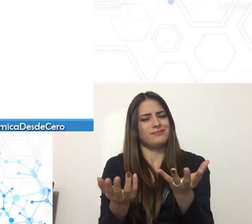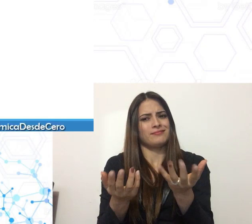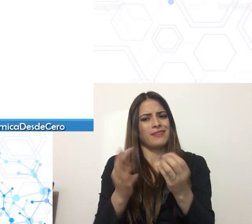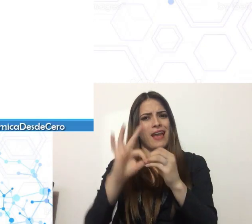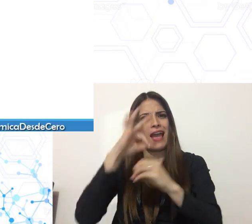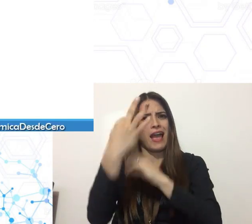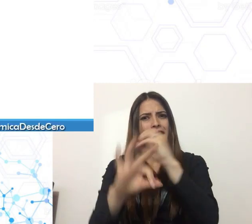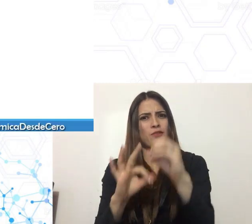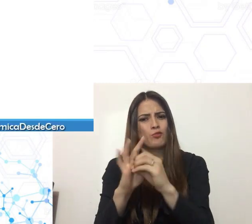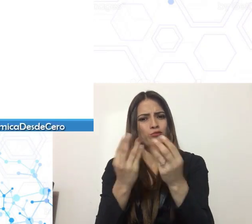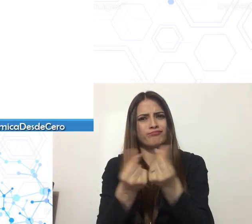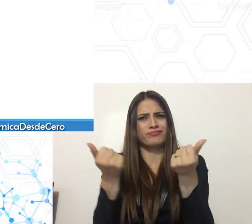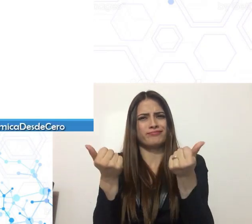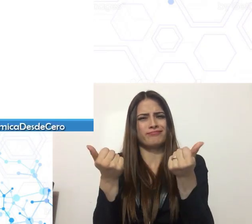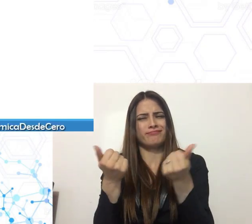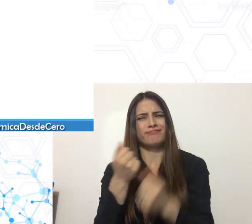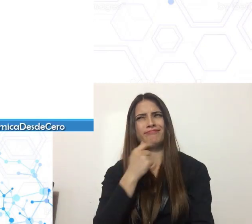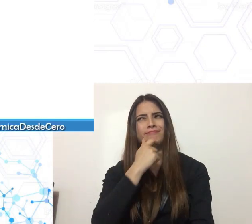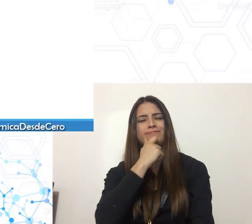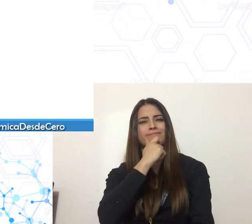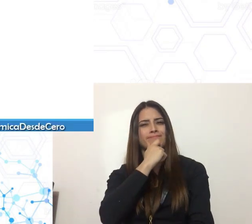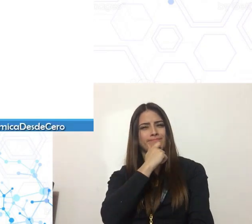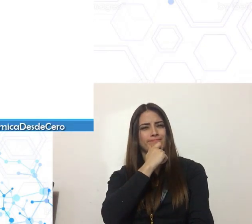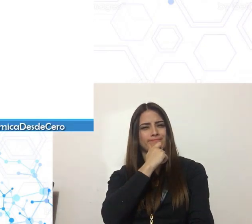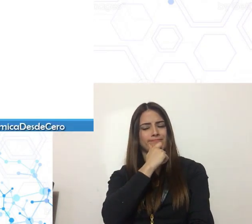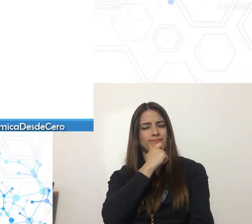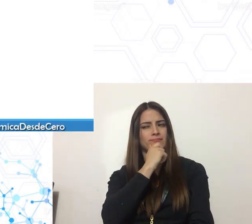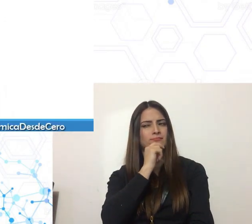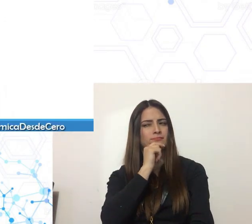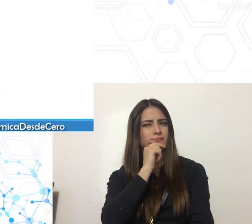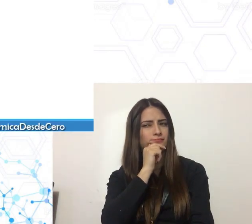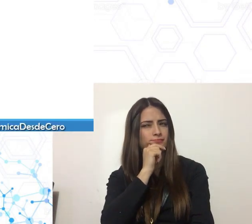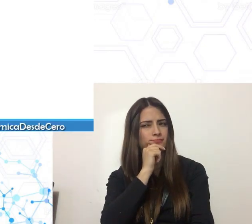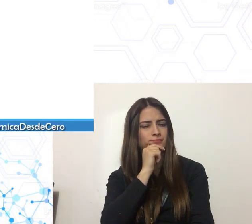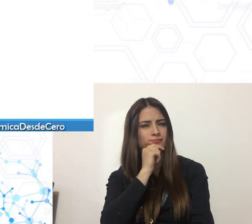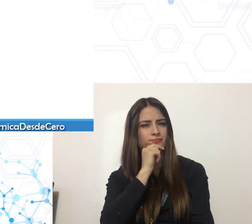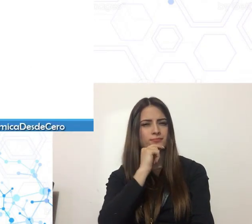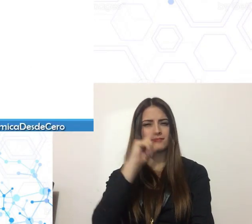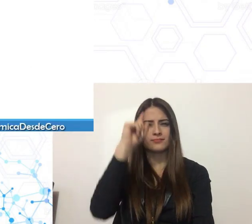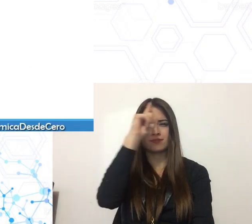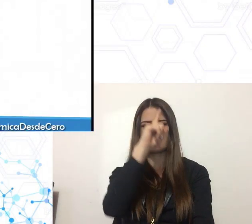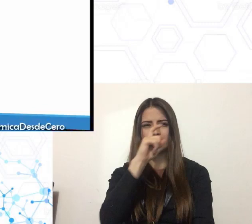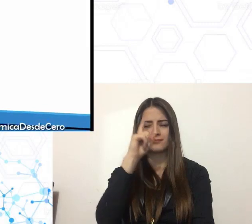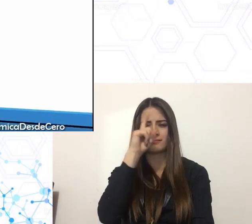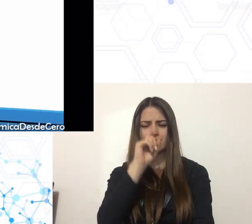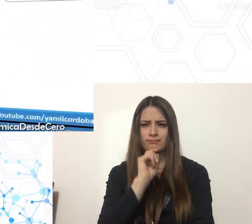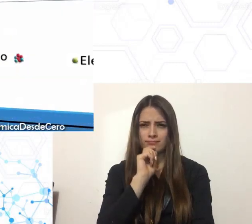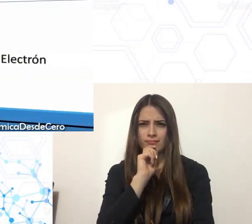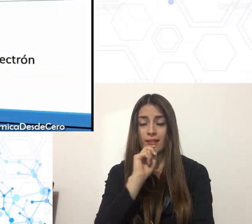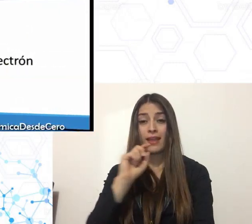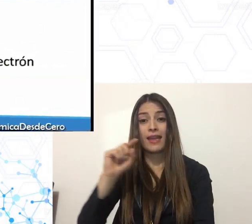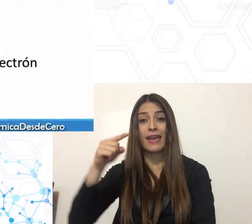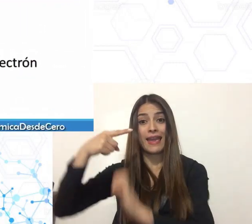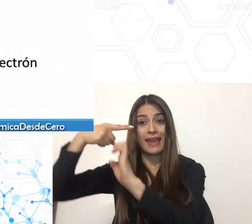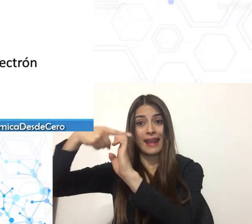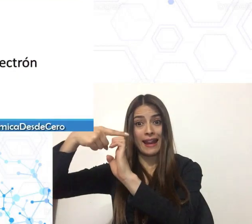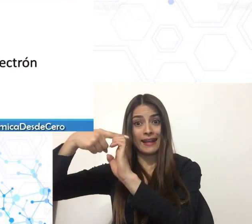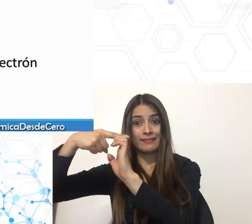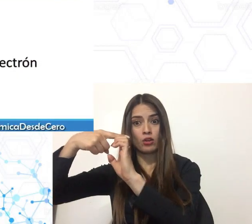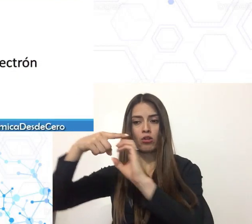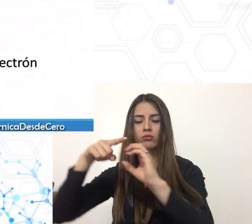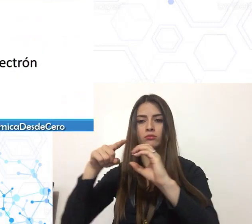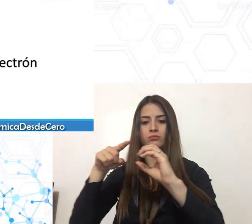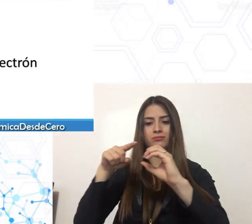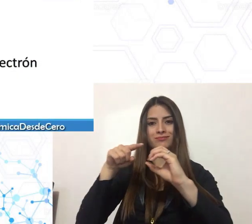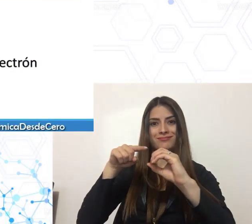negativos, llegaría un momento en que en ese viaje de los electrones alrededor del núcleo, los electrones agotarían